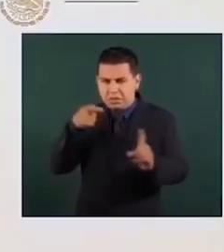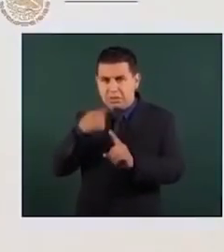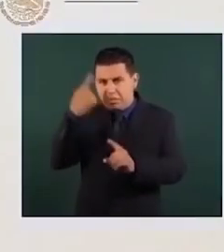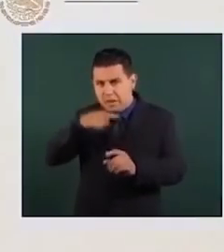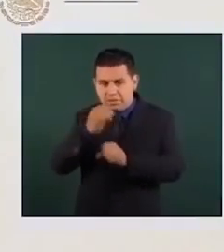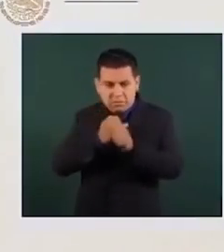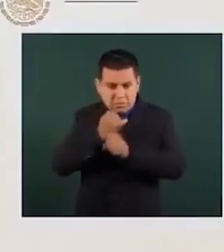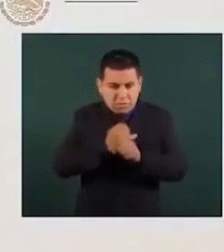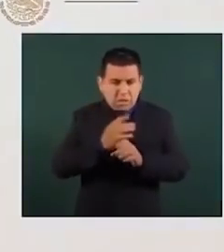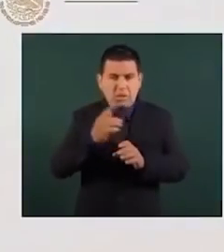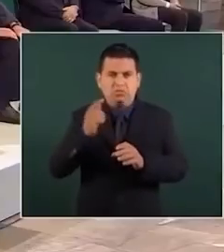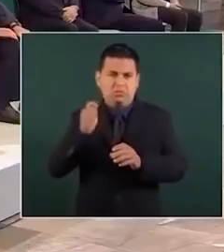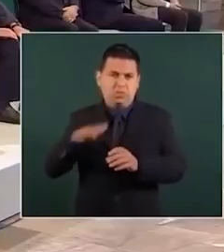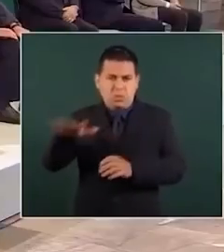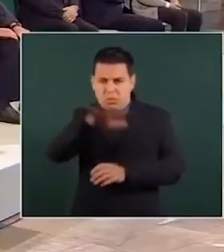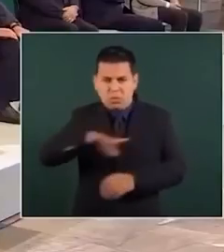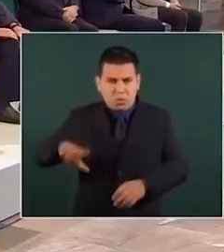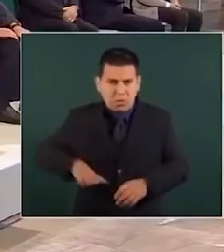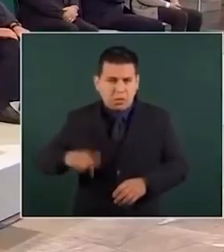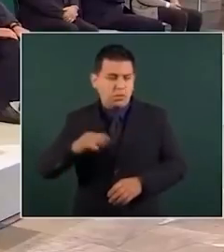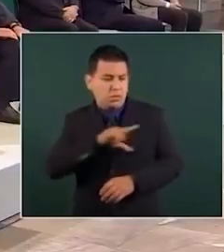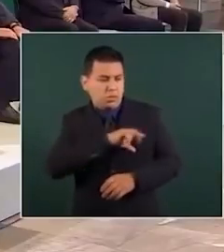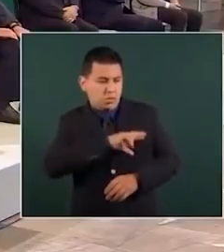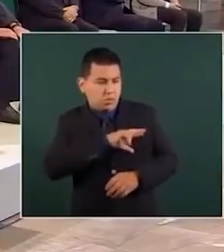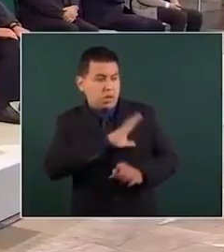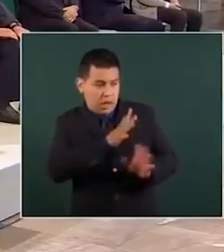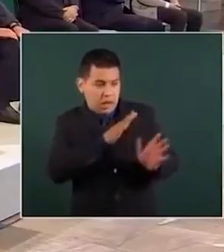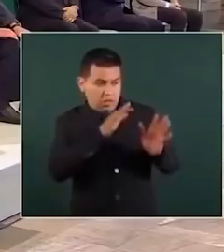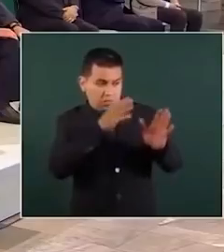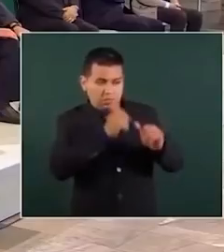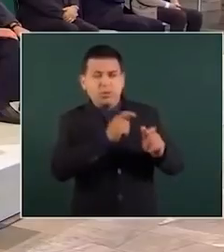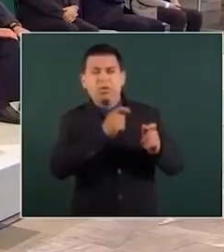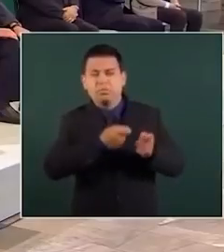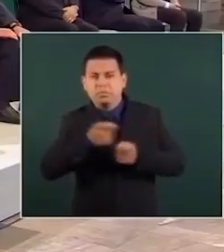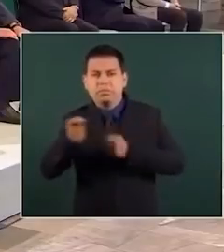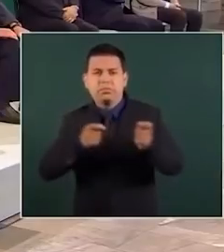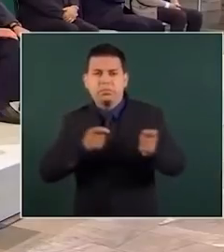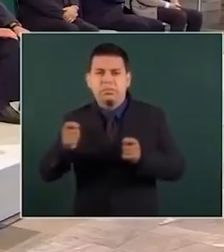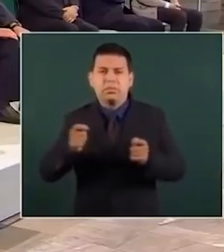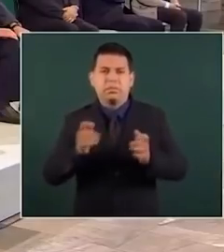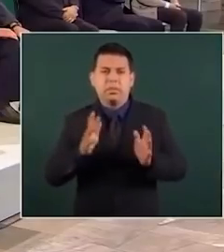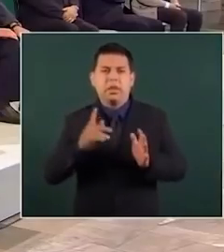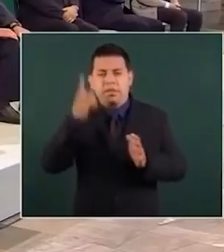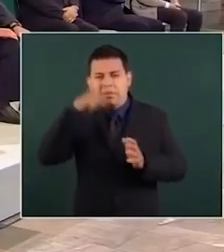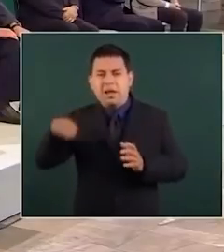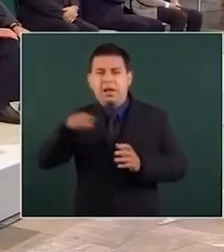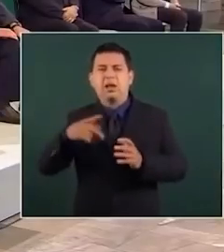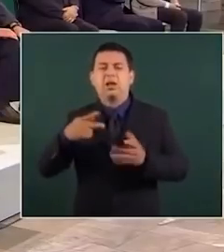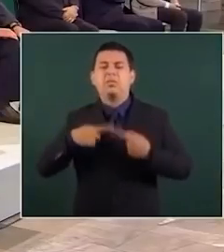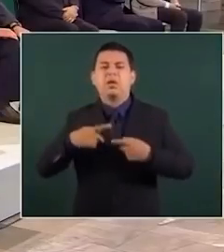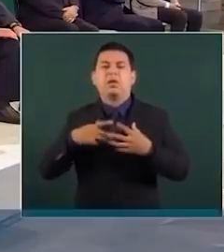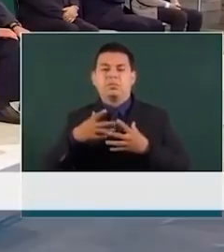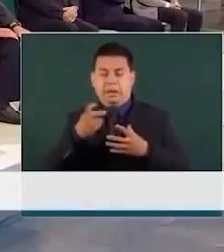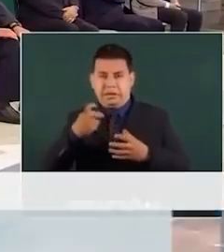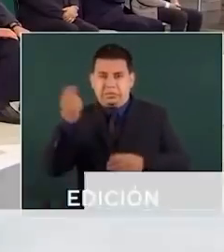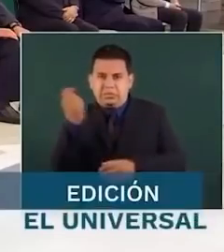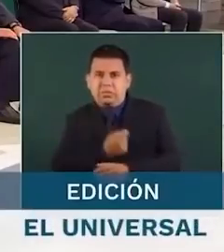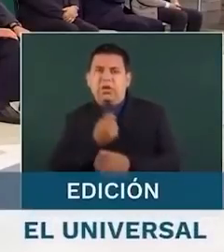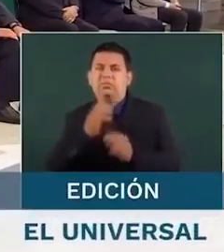de empresas privadas, les vamos a sugerir que la vacuna nuestra se llame Patria.